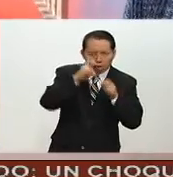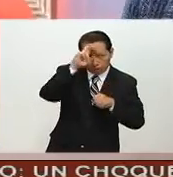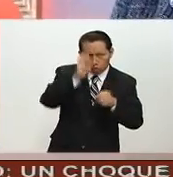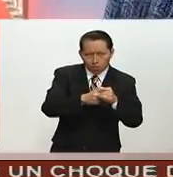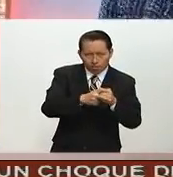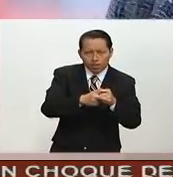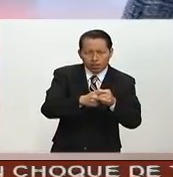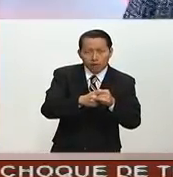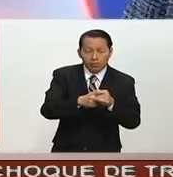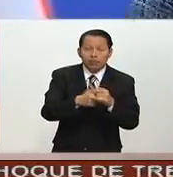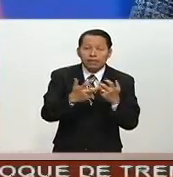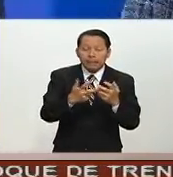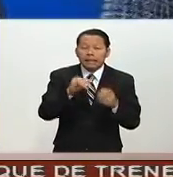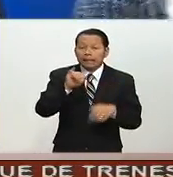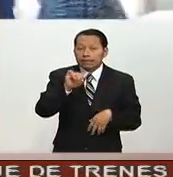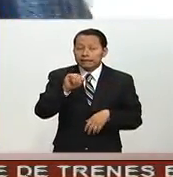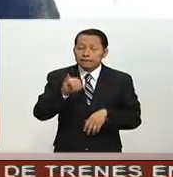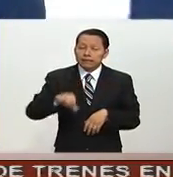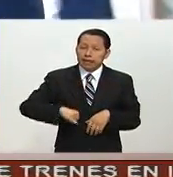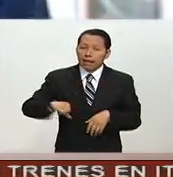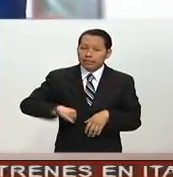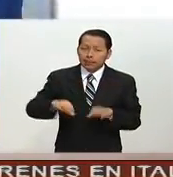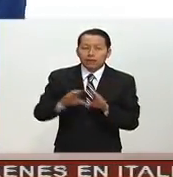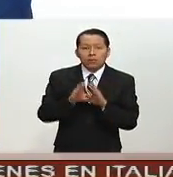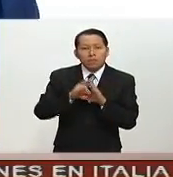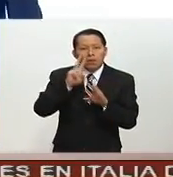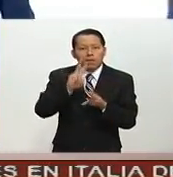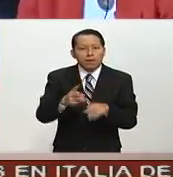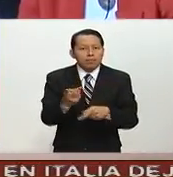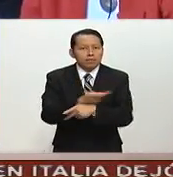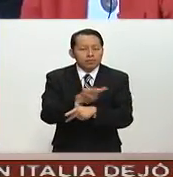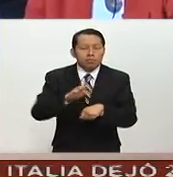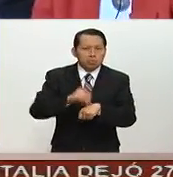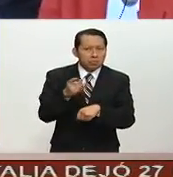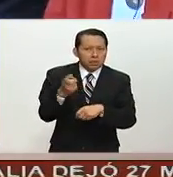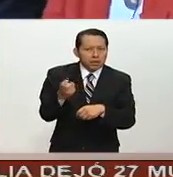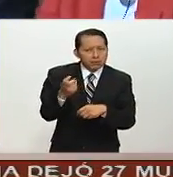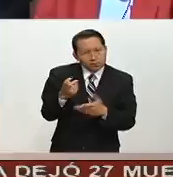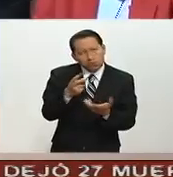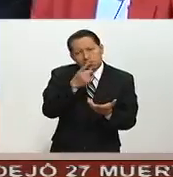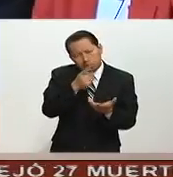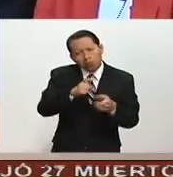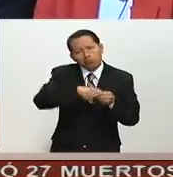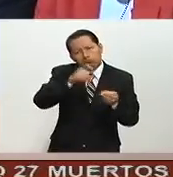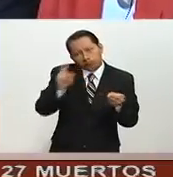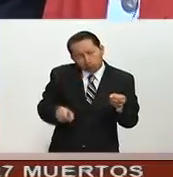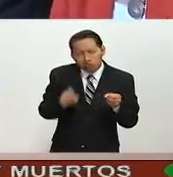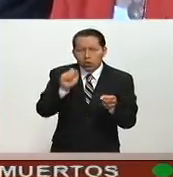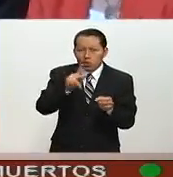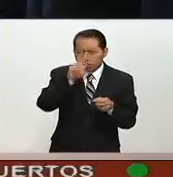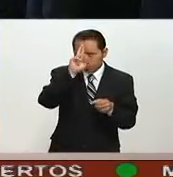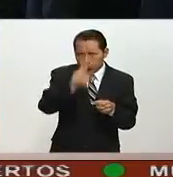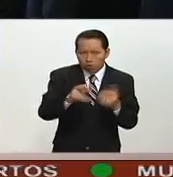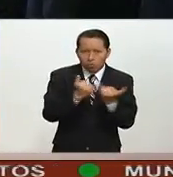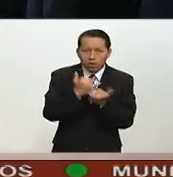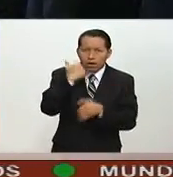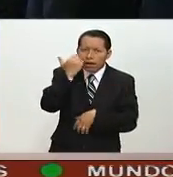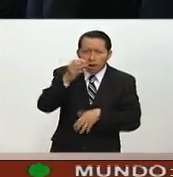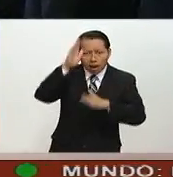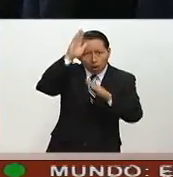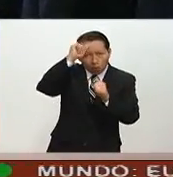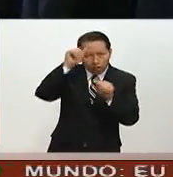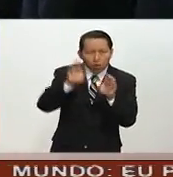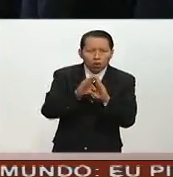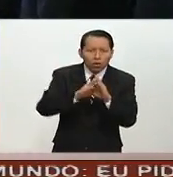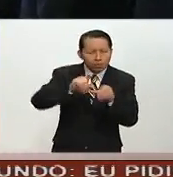Europea. Entonces sí va a ser muy interesante observar porque ella no le da otra opción más que la salida y lo que busca es un buen acuerdo para la salida